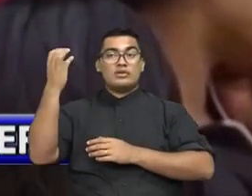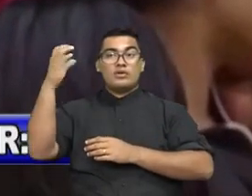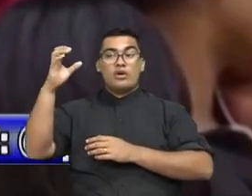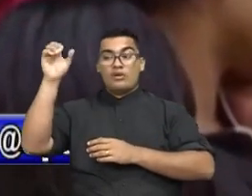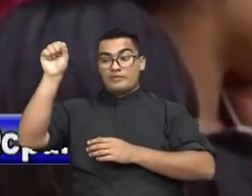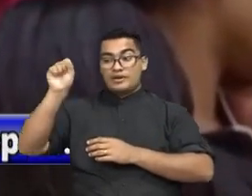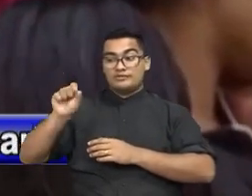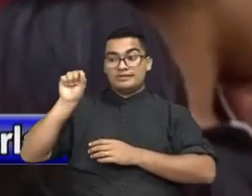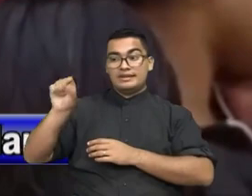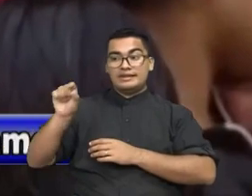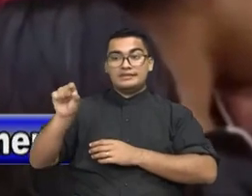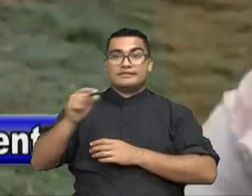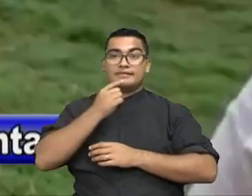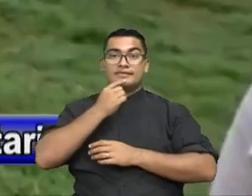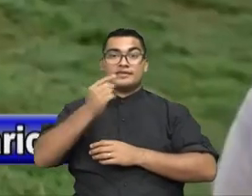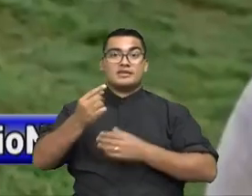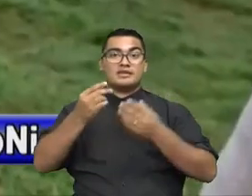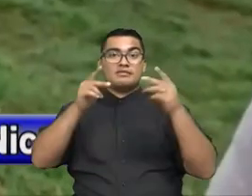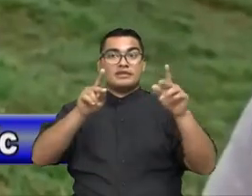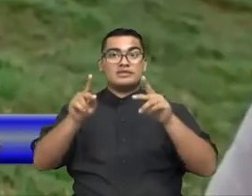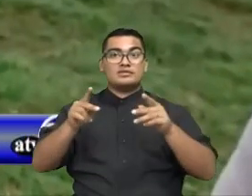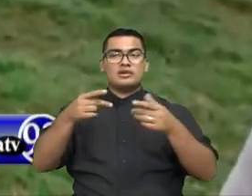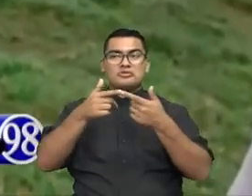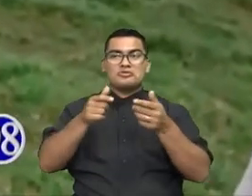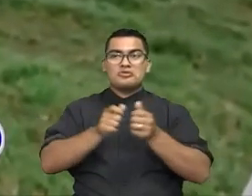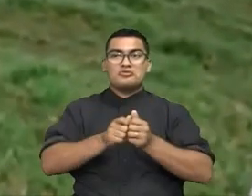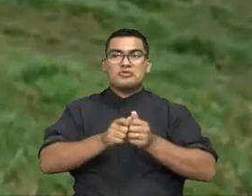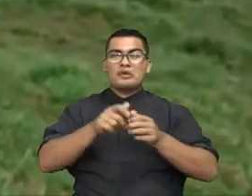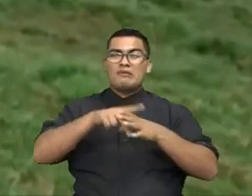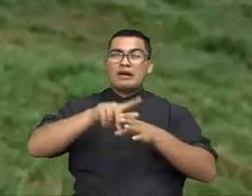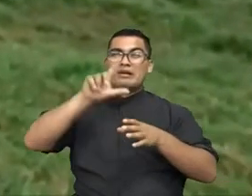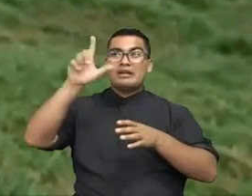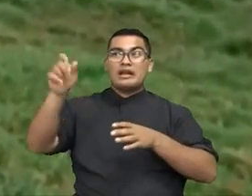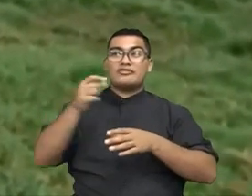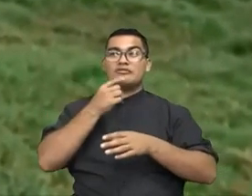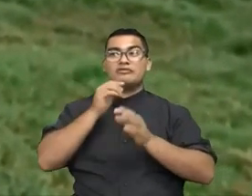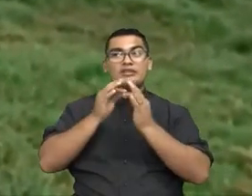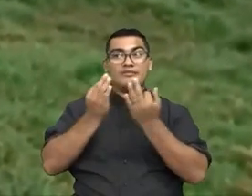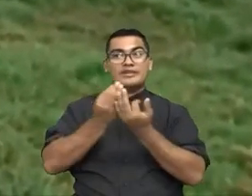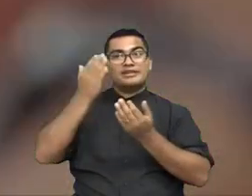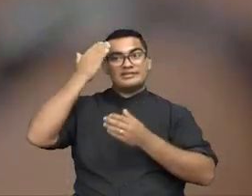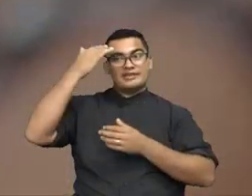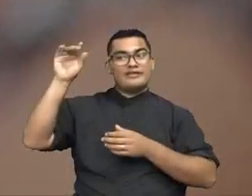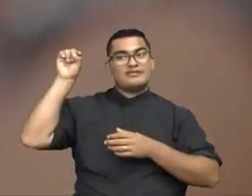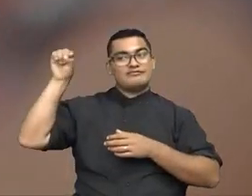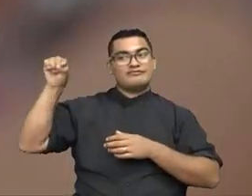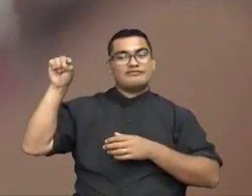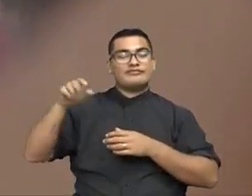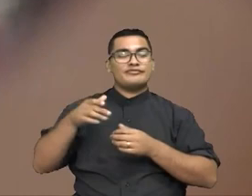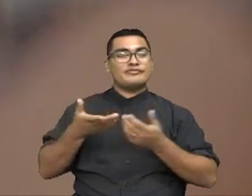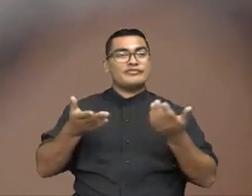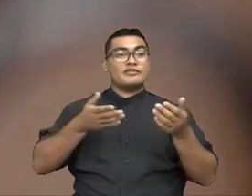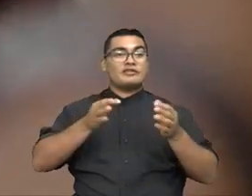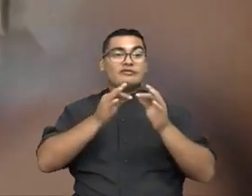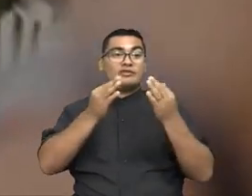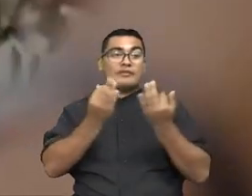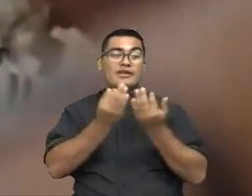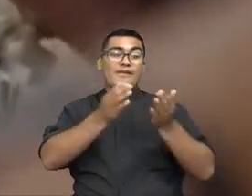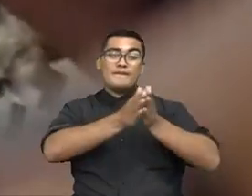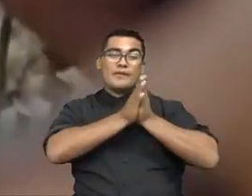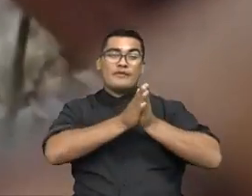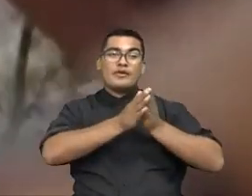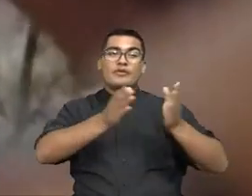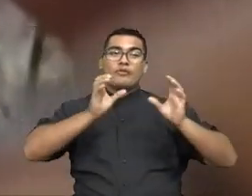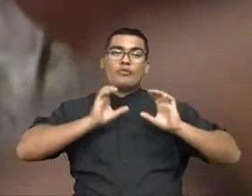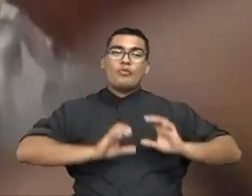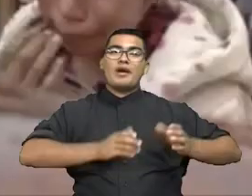de acuerdo con varias denuncias de grupos campesinos y familiares de la víctima. Los familiares demandan que le sea entregado el cuerpo